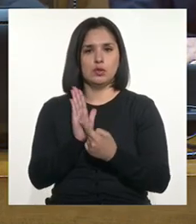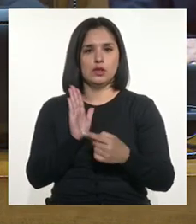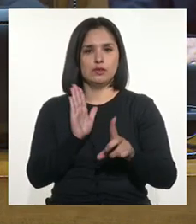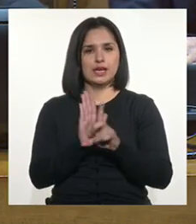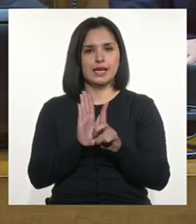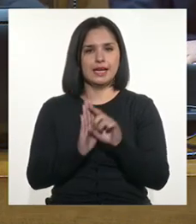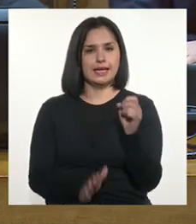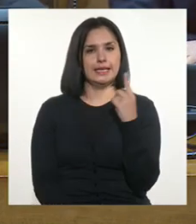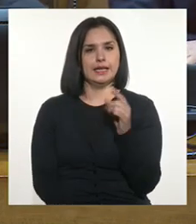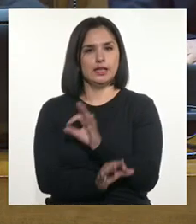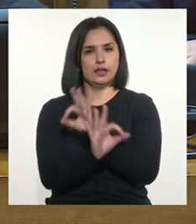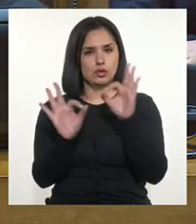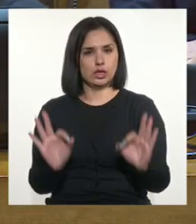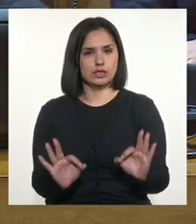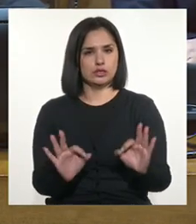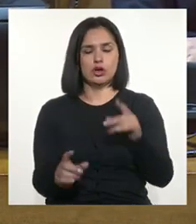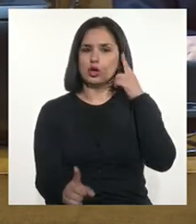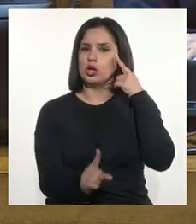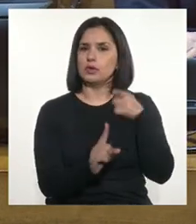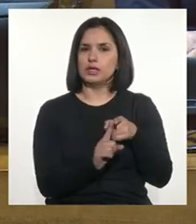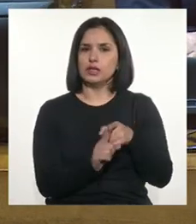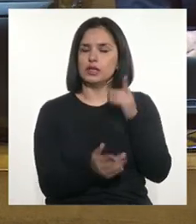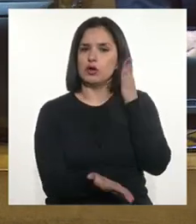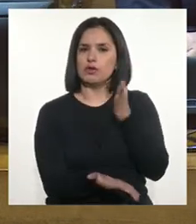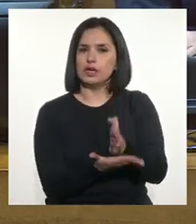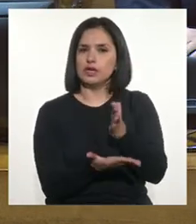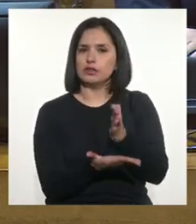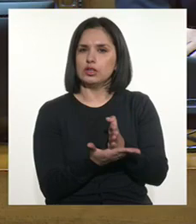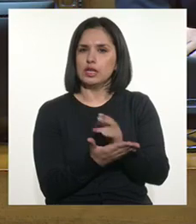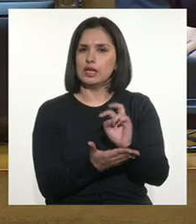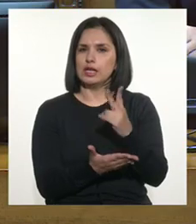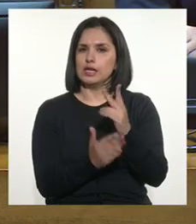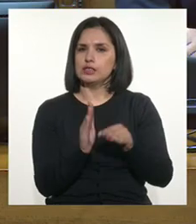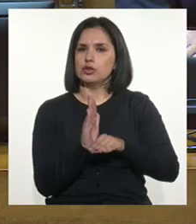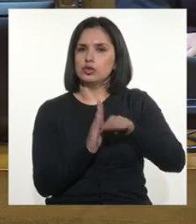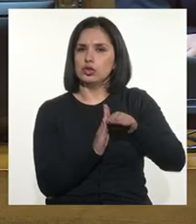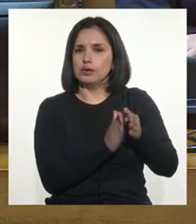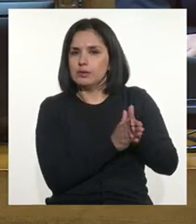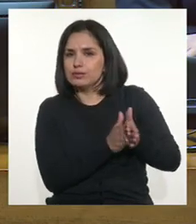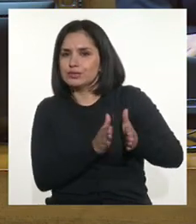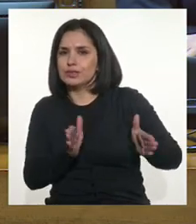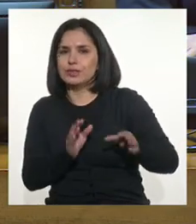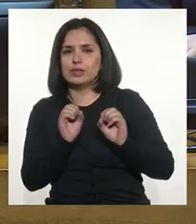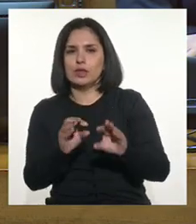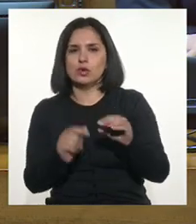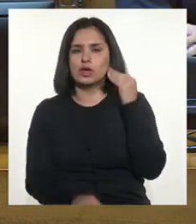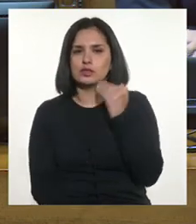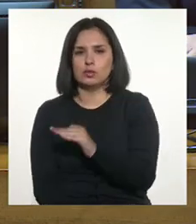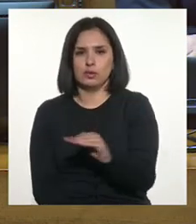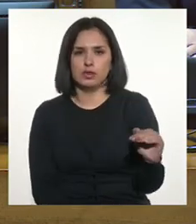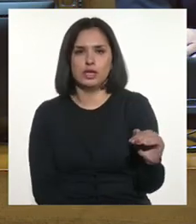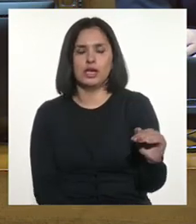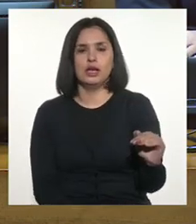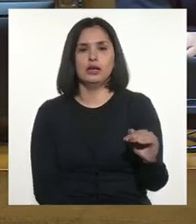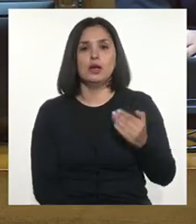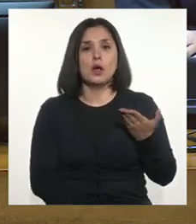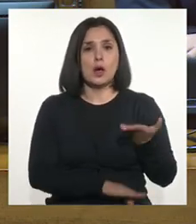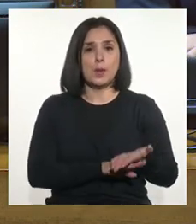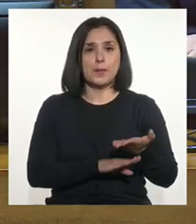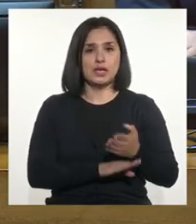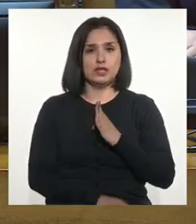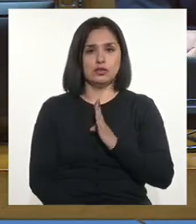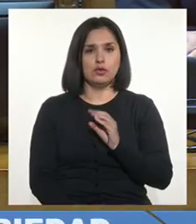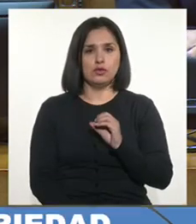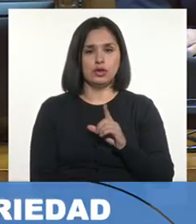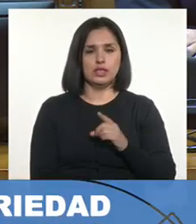de educación con el objeto de establecer la obligatoriedad el segundo nivel de transición de educación parvularia iniciativa correspondiente al boletín